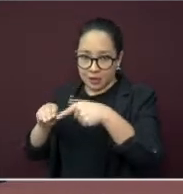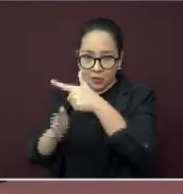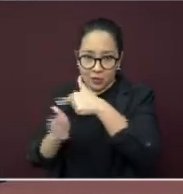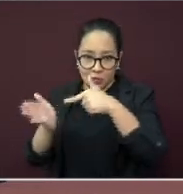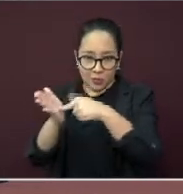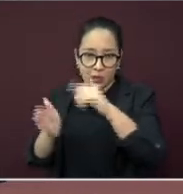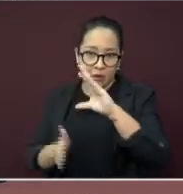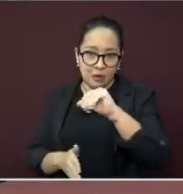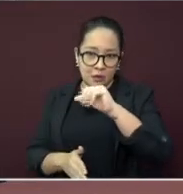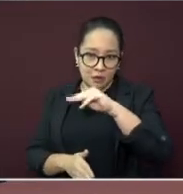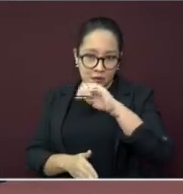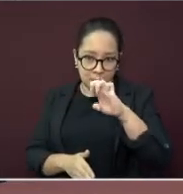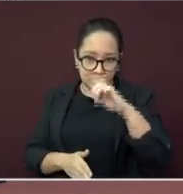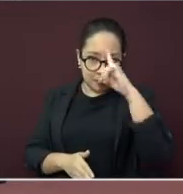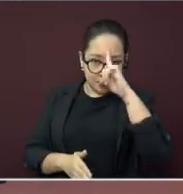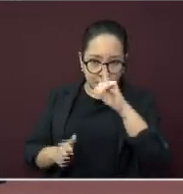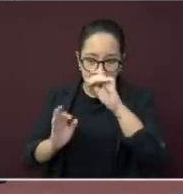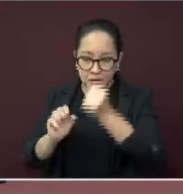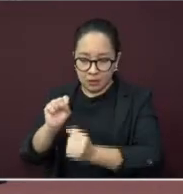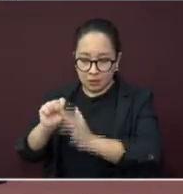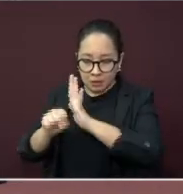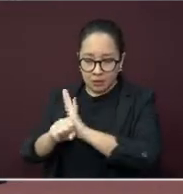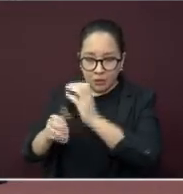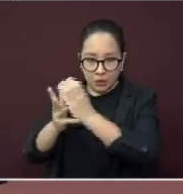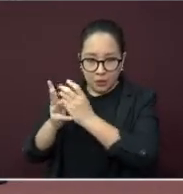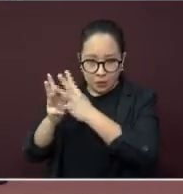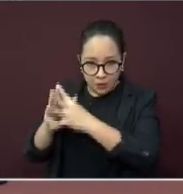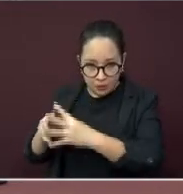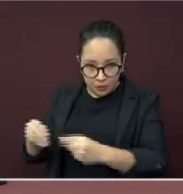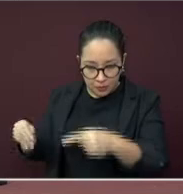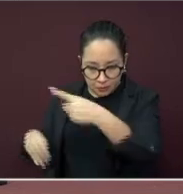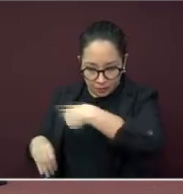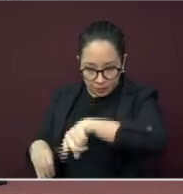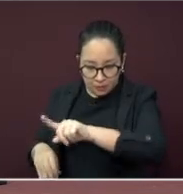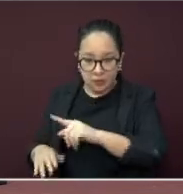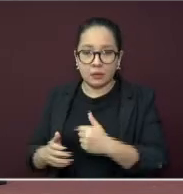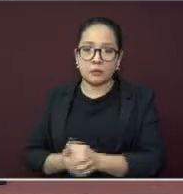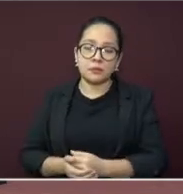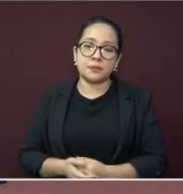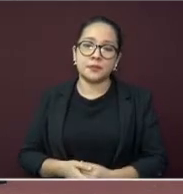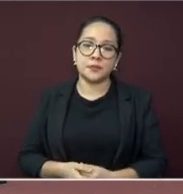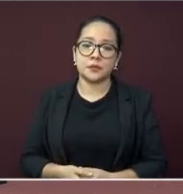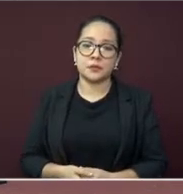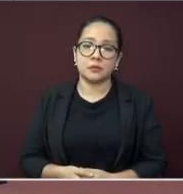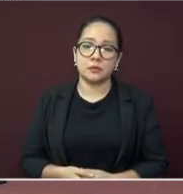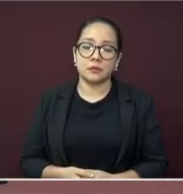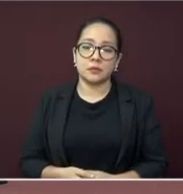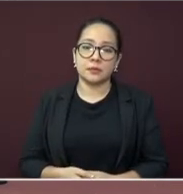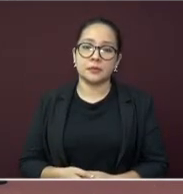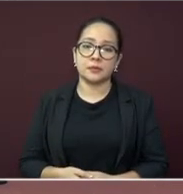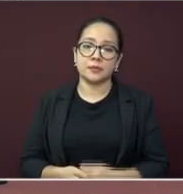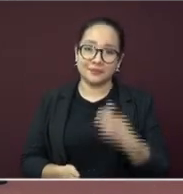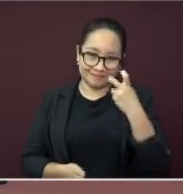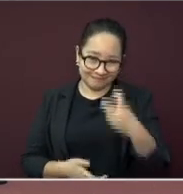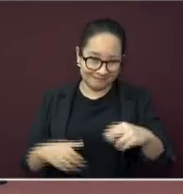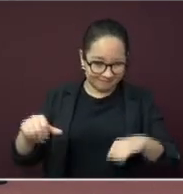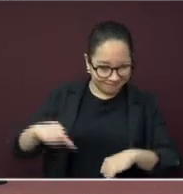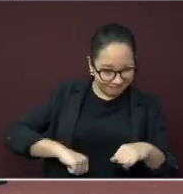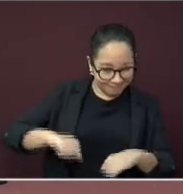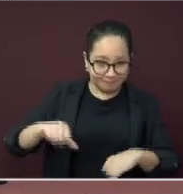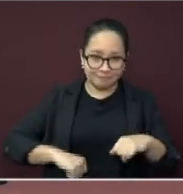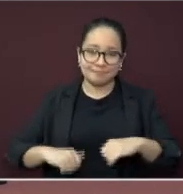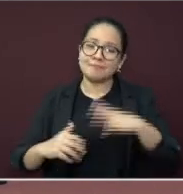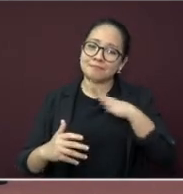centros de atención médica expandida estas acciones forman parte de la estrategia de